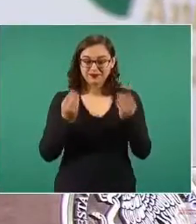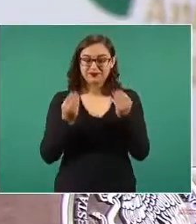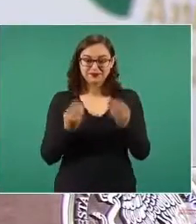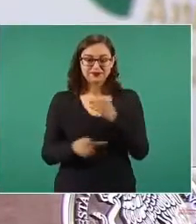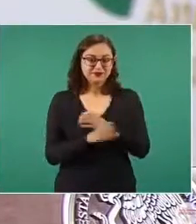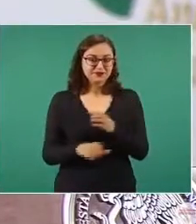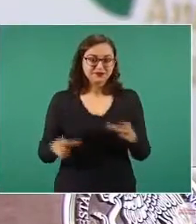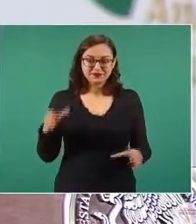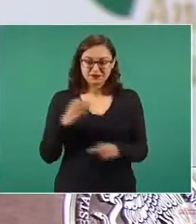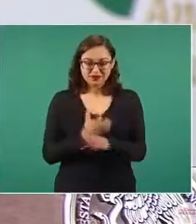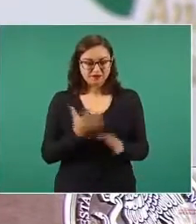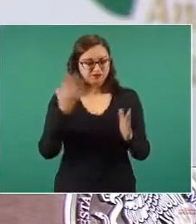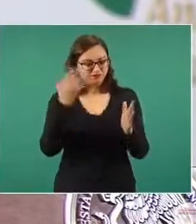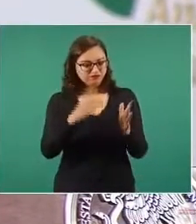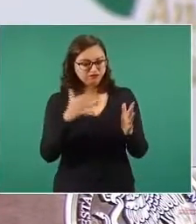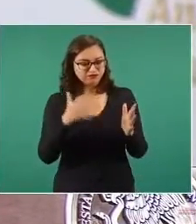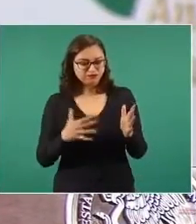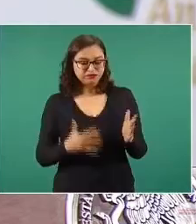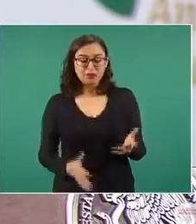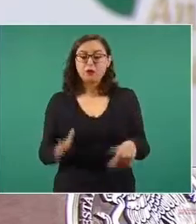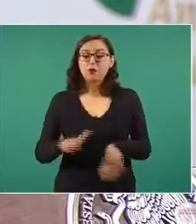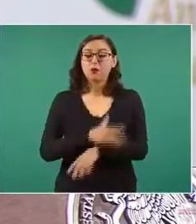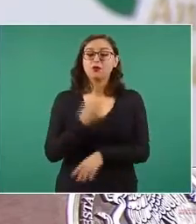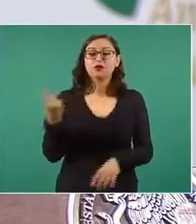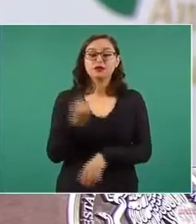que se ocultan